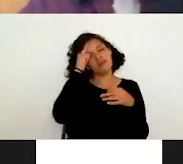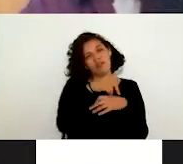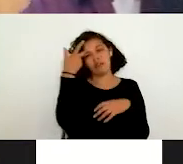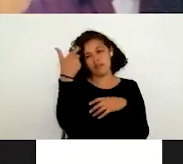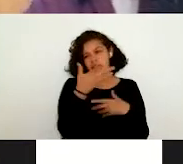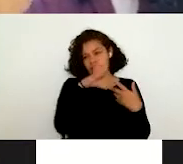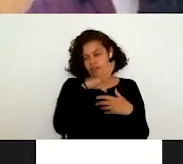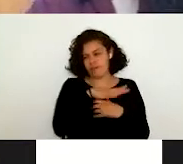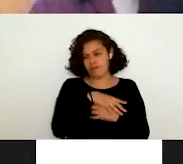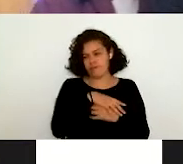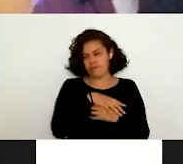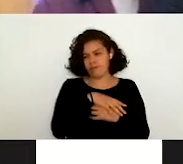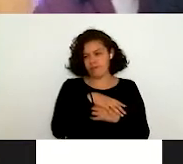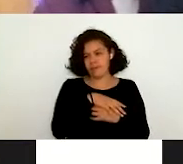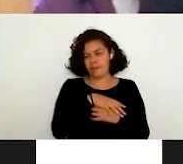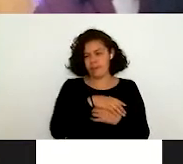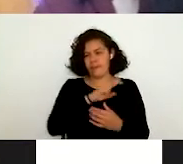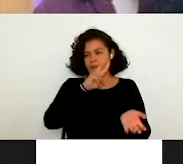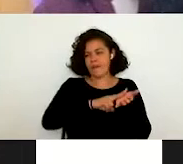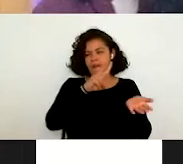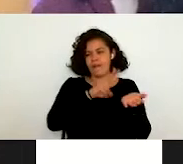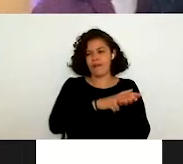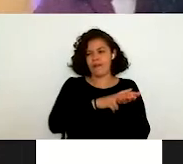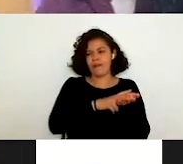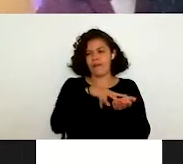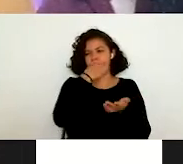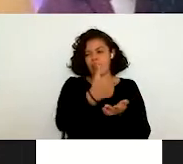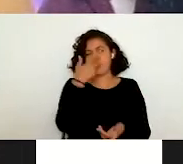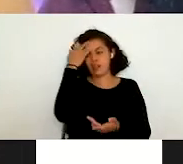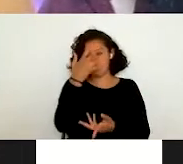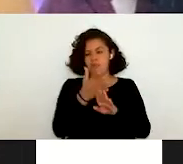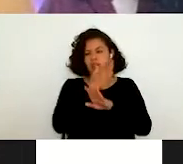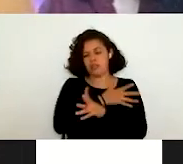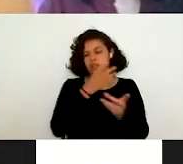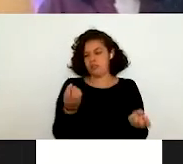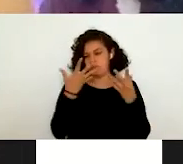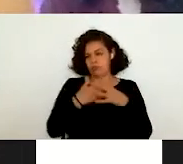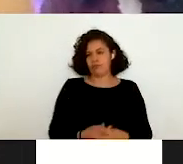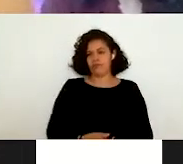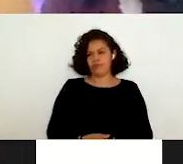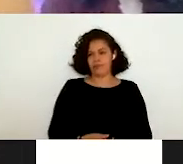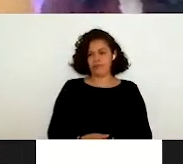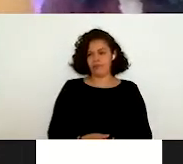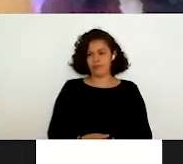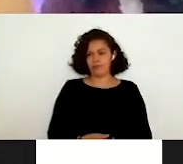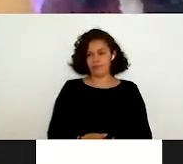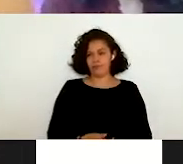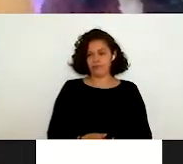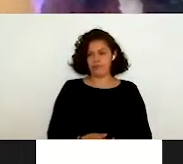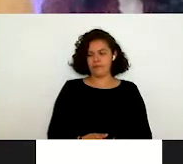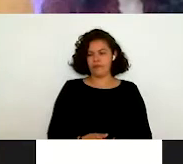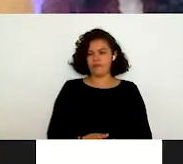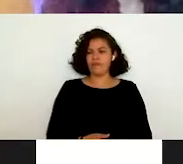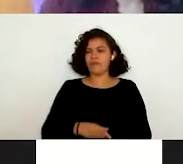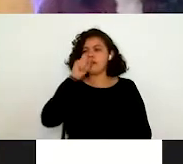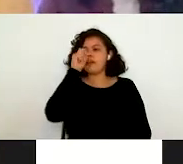disponibles, los costos y el tiempo con el que se cuenta, ¿no? También es importante determinarlo porque no